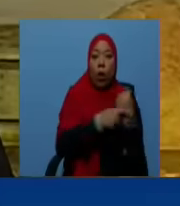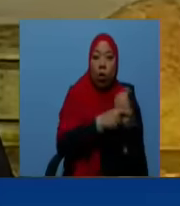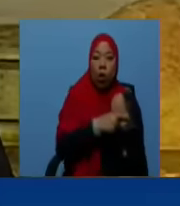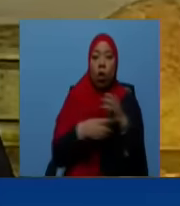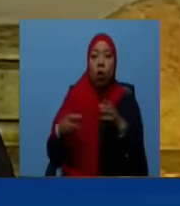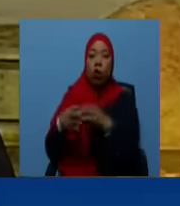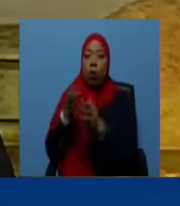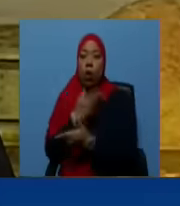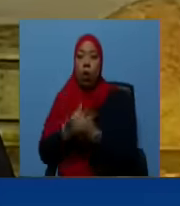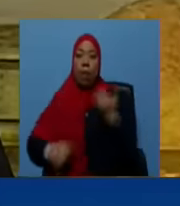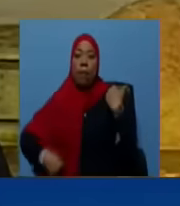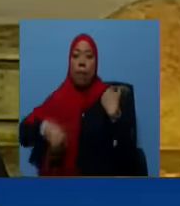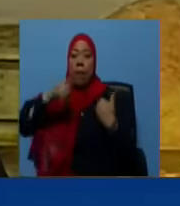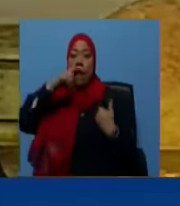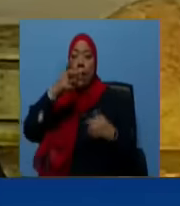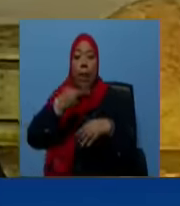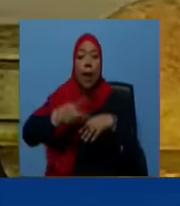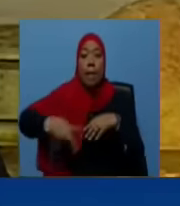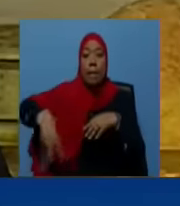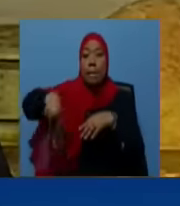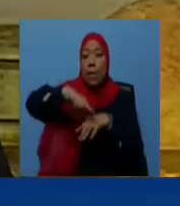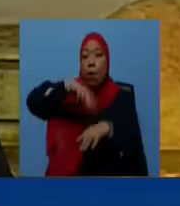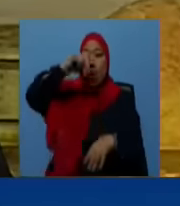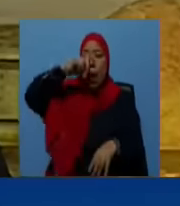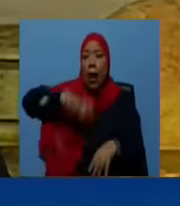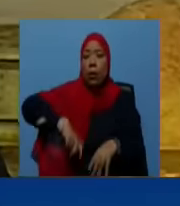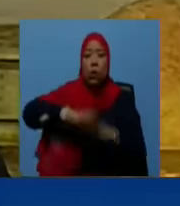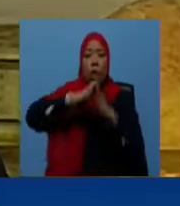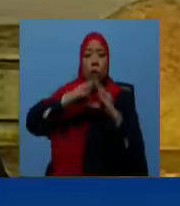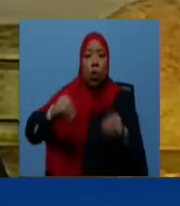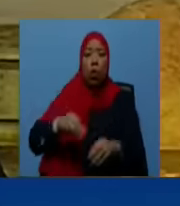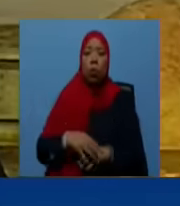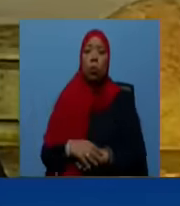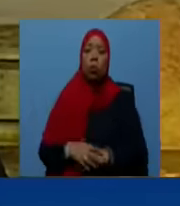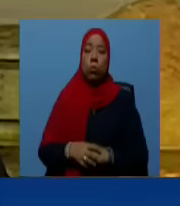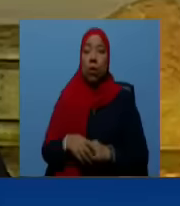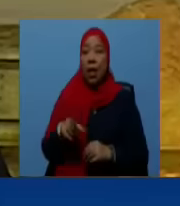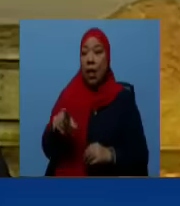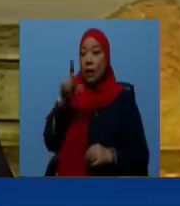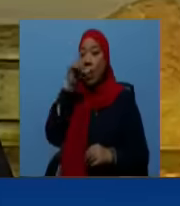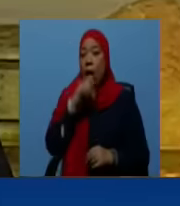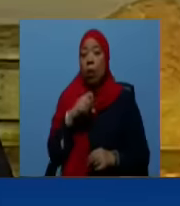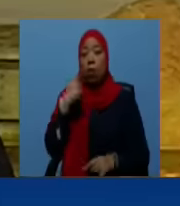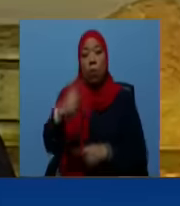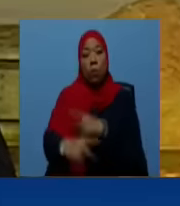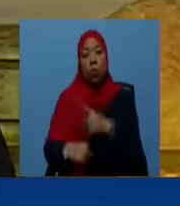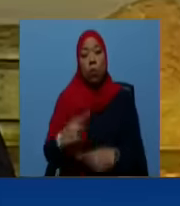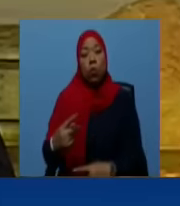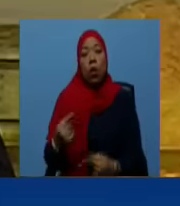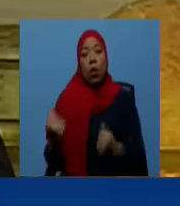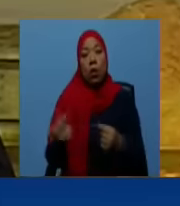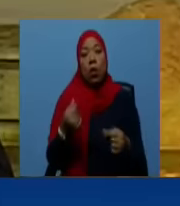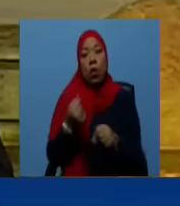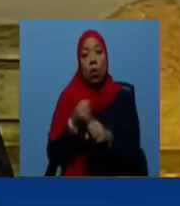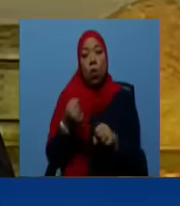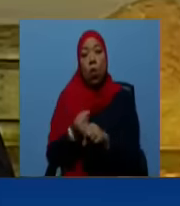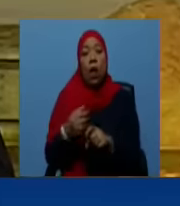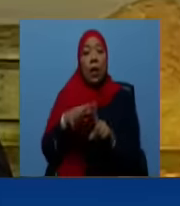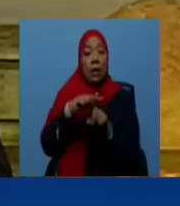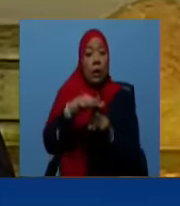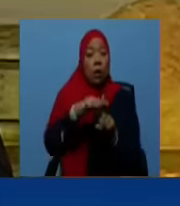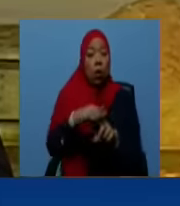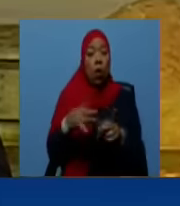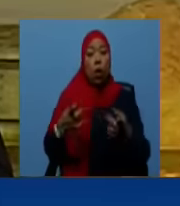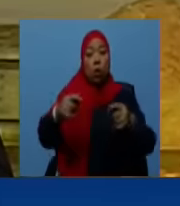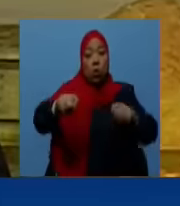Fue el peor año en todos los sentidos. Ese año, producto de la hecatombe, de las sanciones,